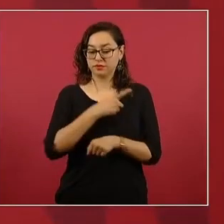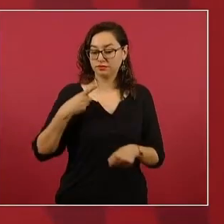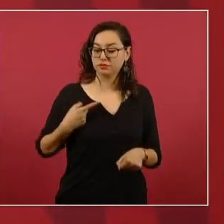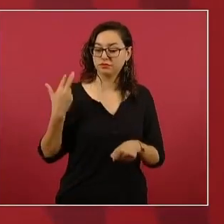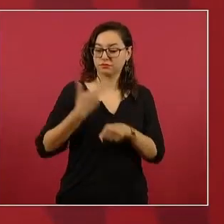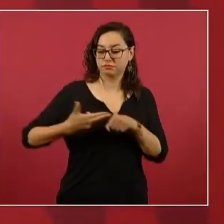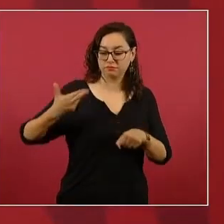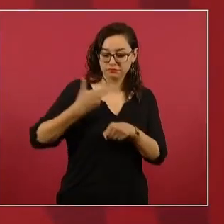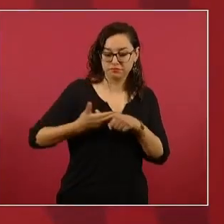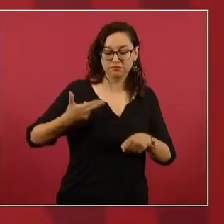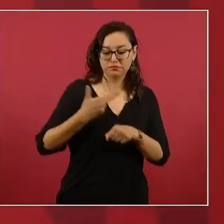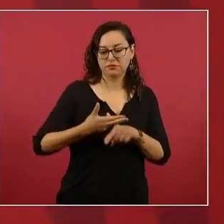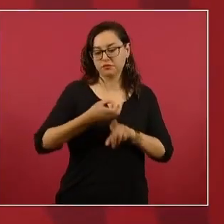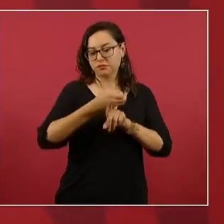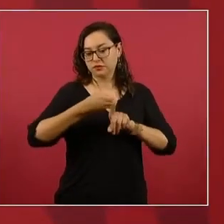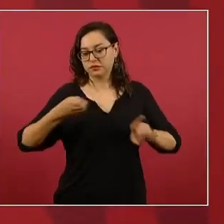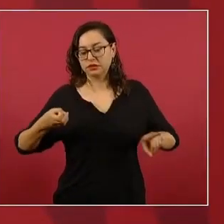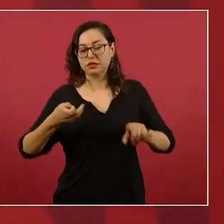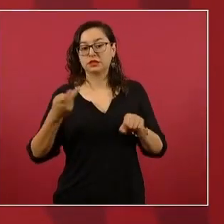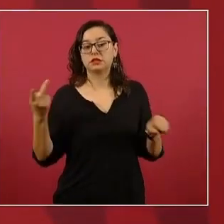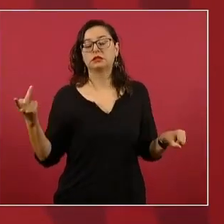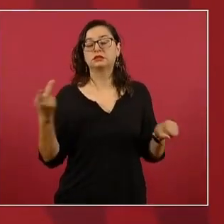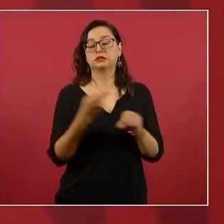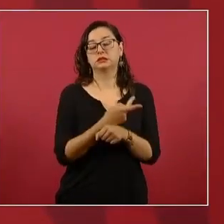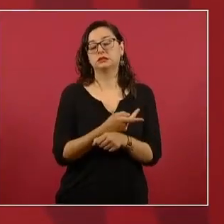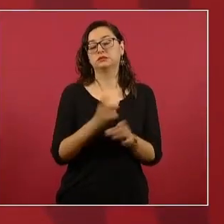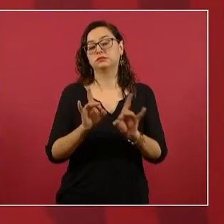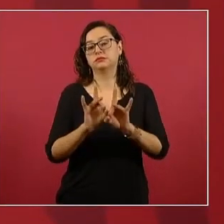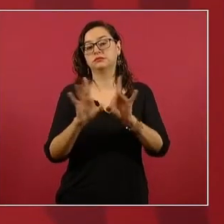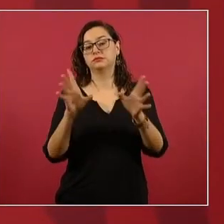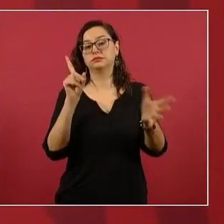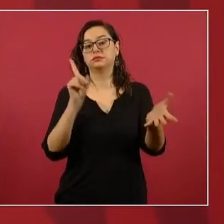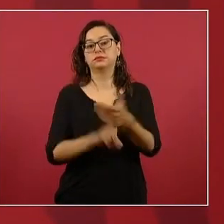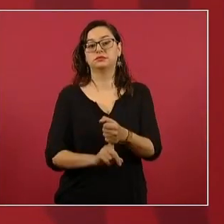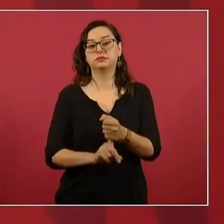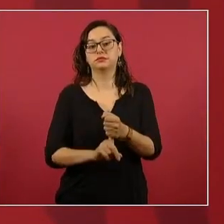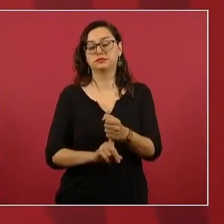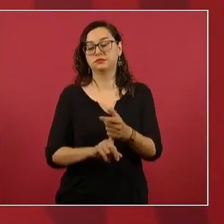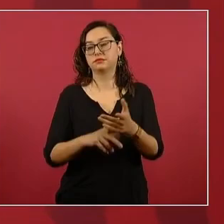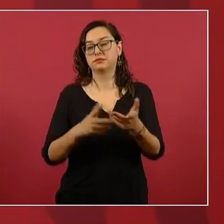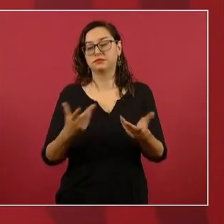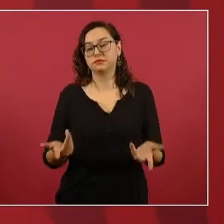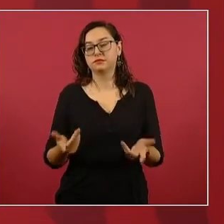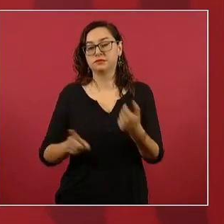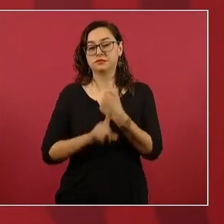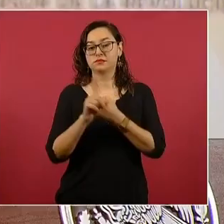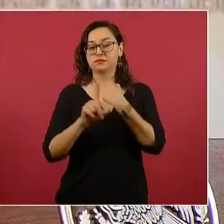una situación de emergencia, que es lo de la inflación.